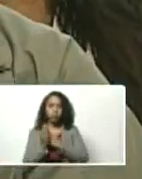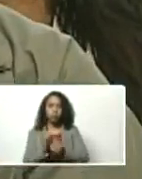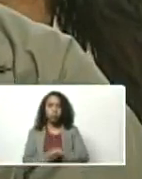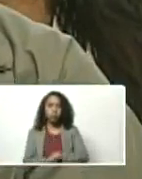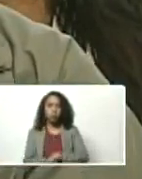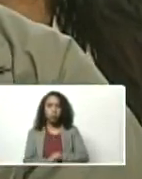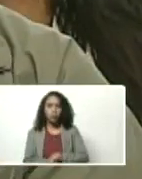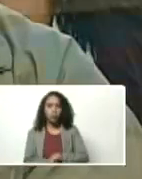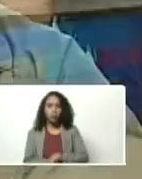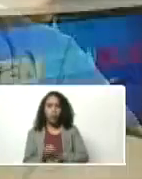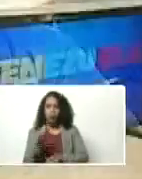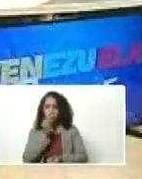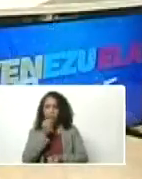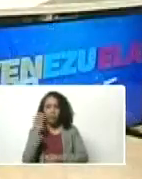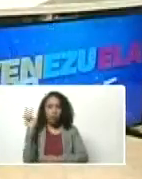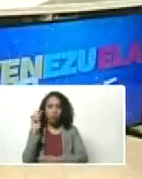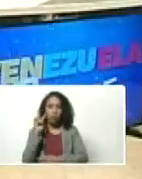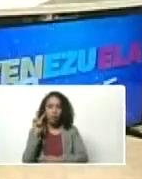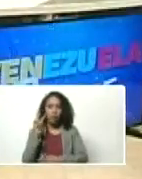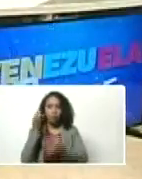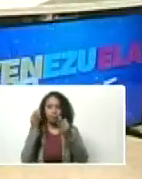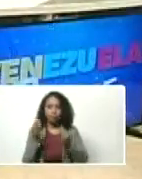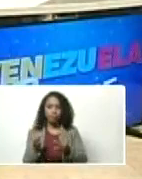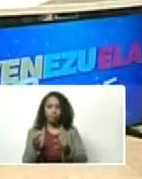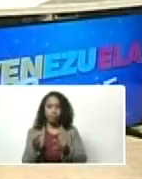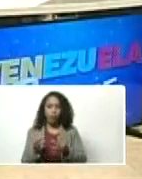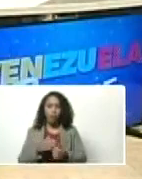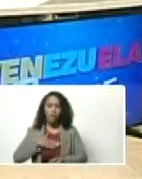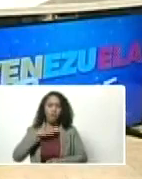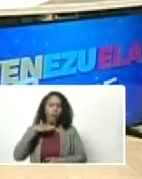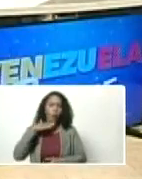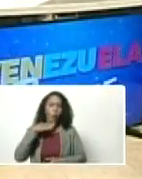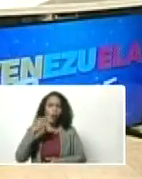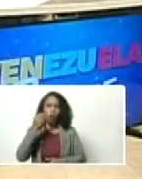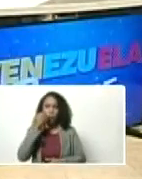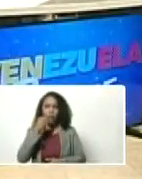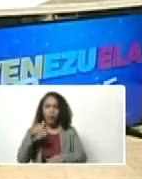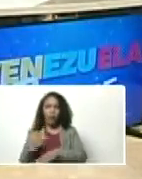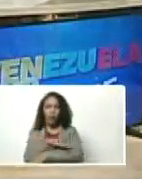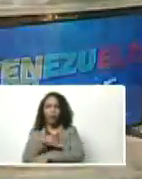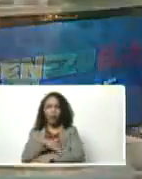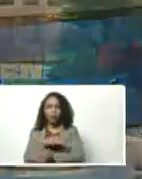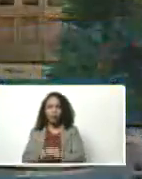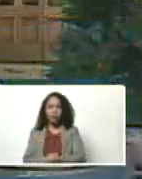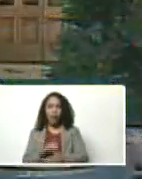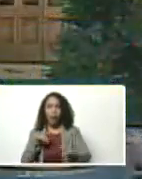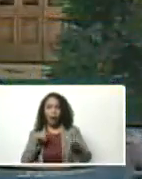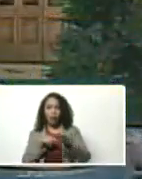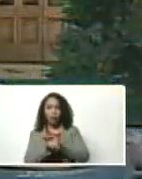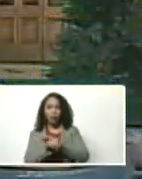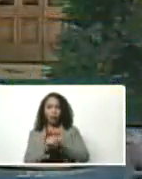La papa del venezolano, de calidad. Full papa en las calles. Y acceso.